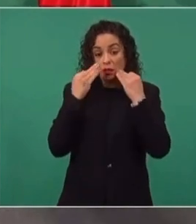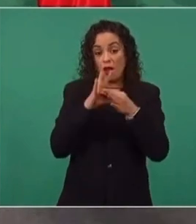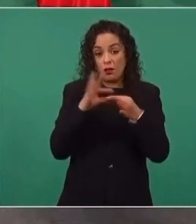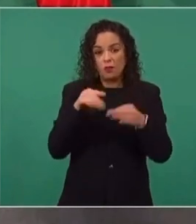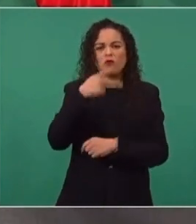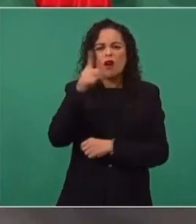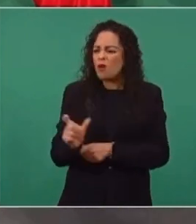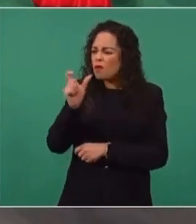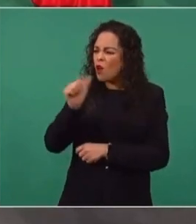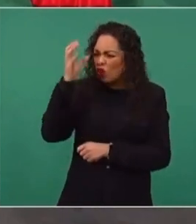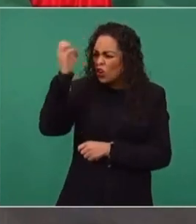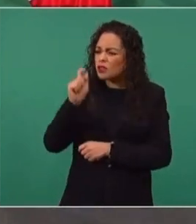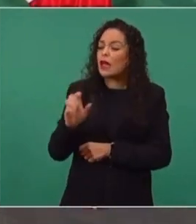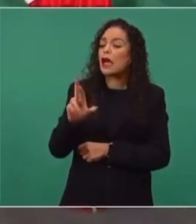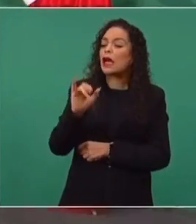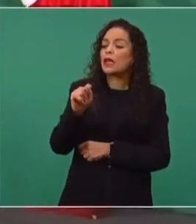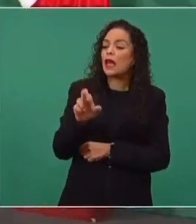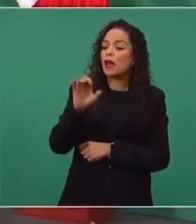oportunidad. Criterio de oportunidad.